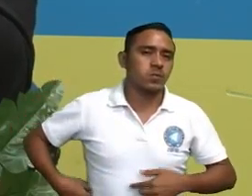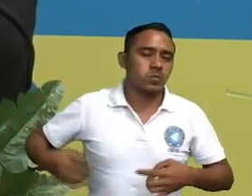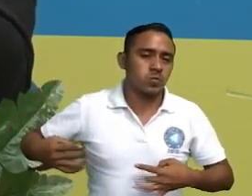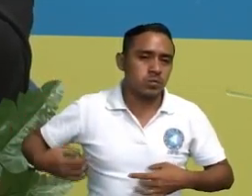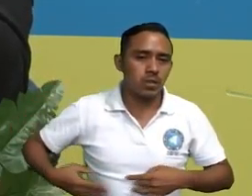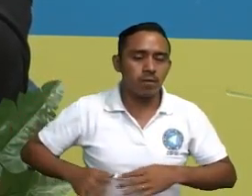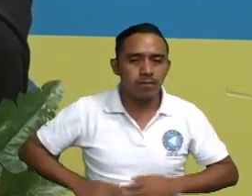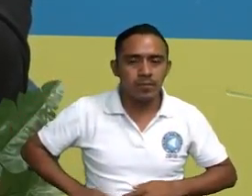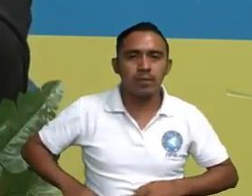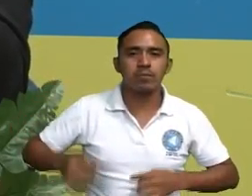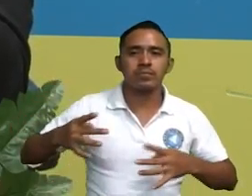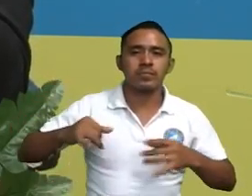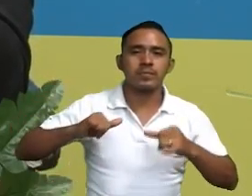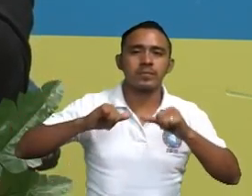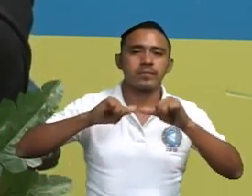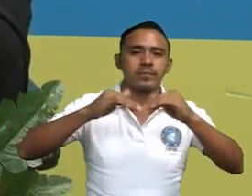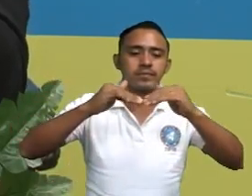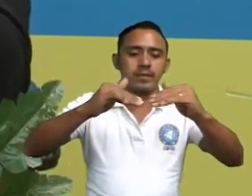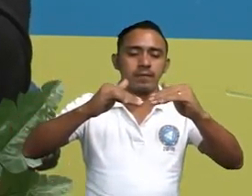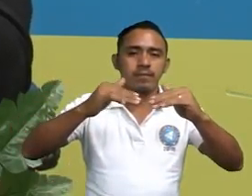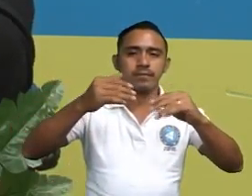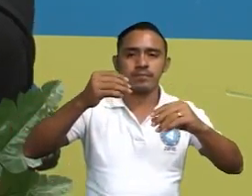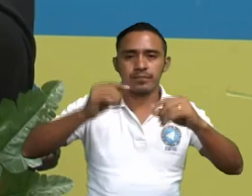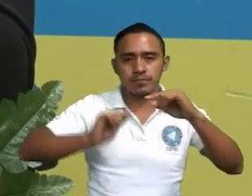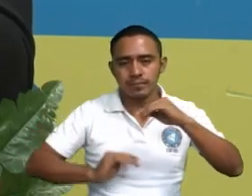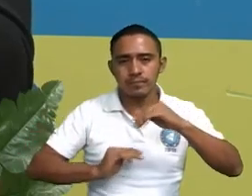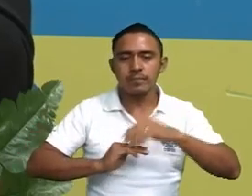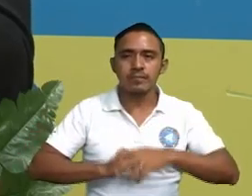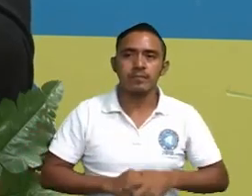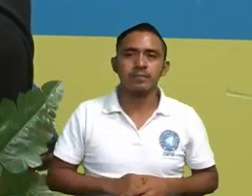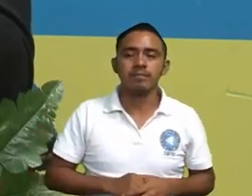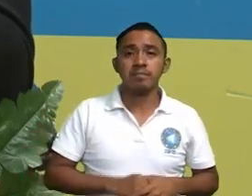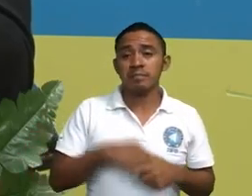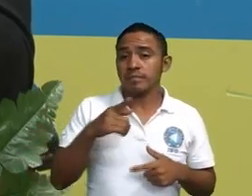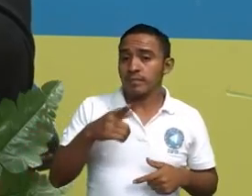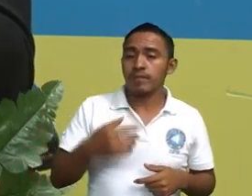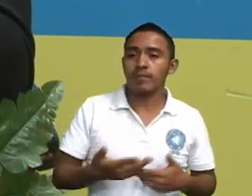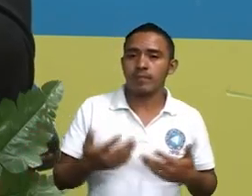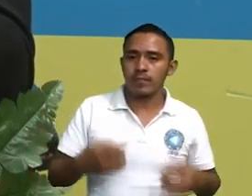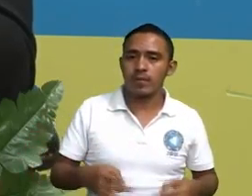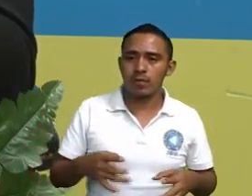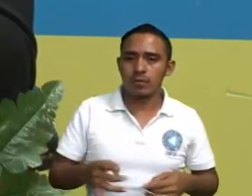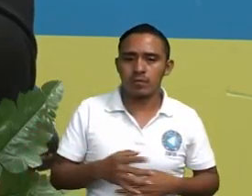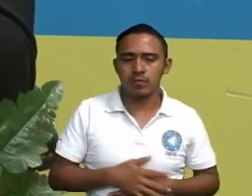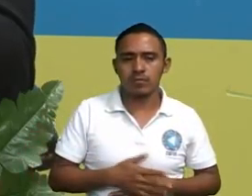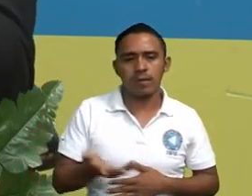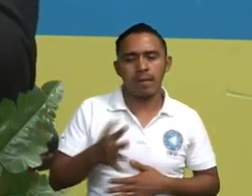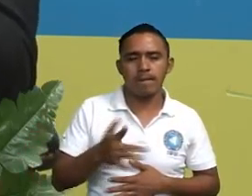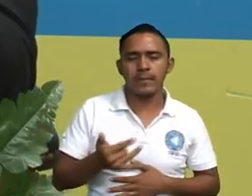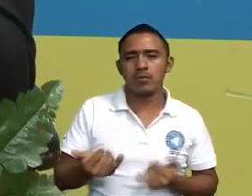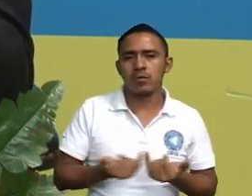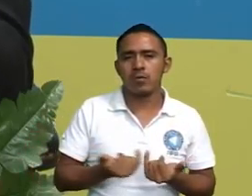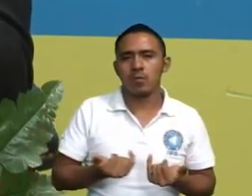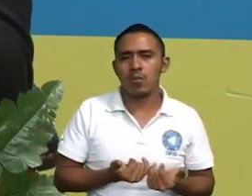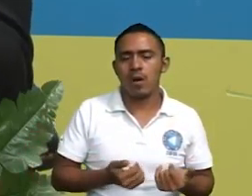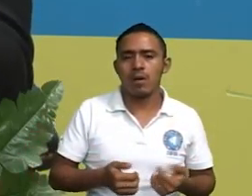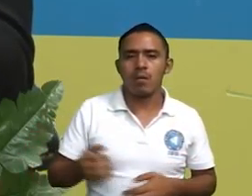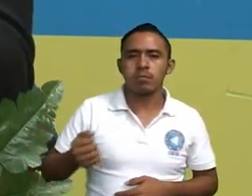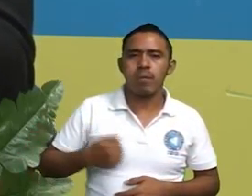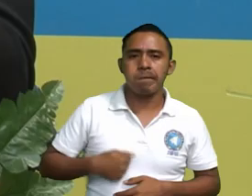un poquito y luego se mantiene y luego vuelve a bajar. Entonces normalmente eso es un dolor que le decimos un dolor tipo cólico porque aparece de manera